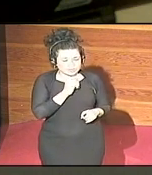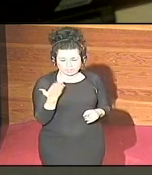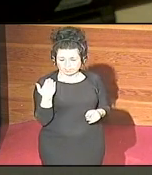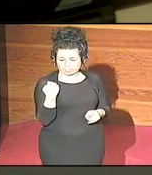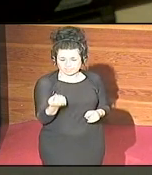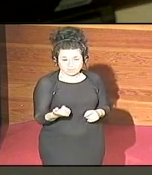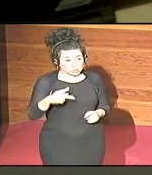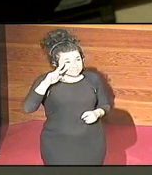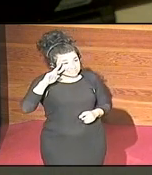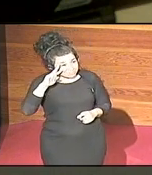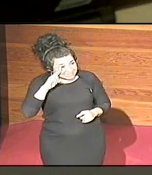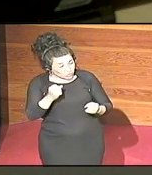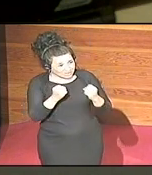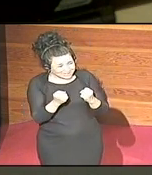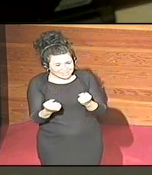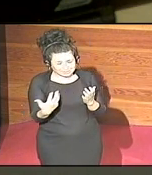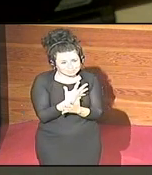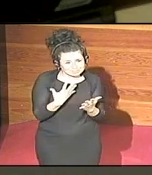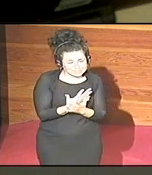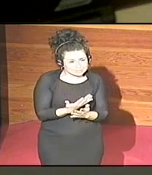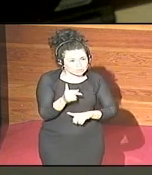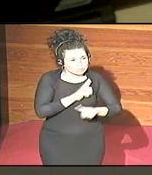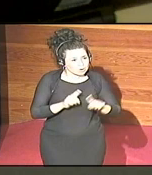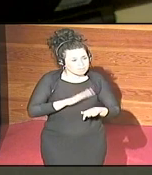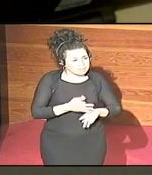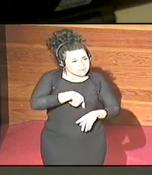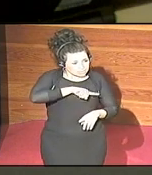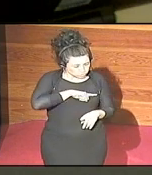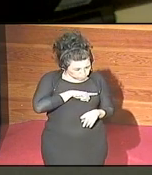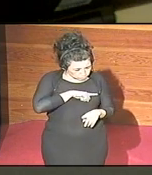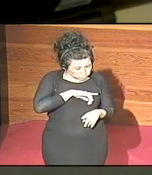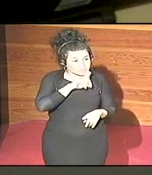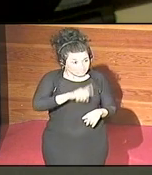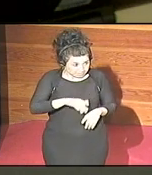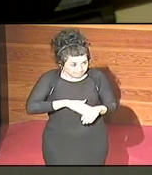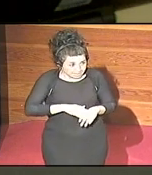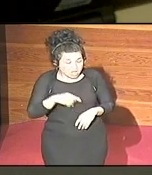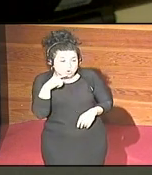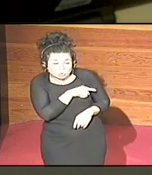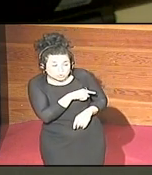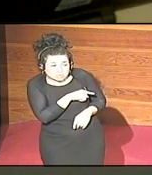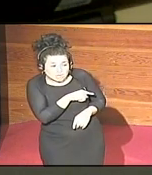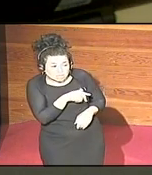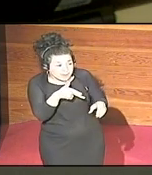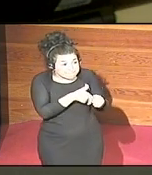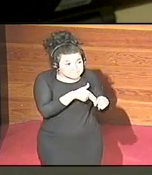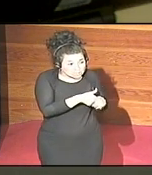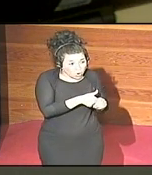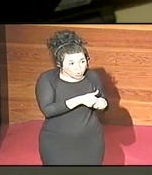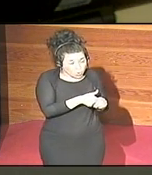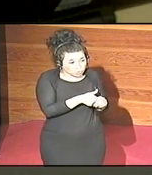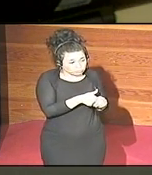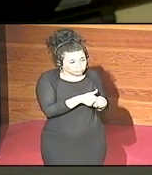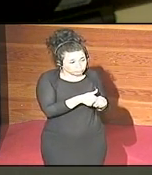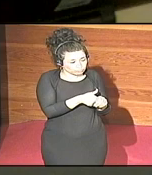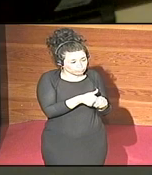energía me explicó que el problema para nosotros, pero también para Rusia, no es tanto el petróleo, que esto